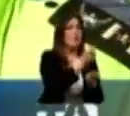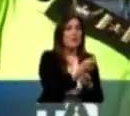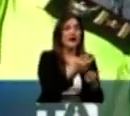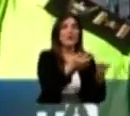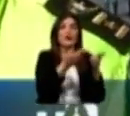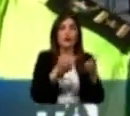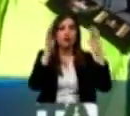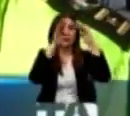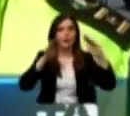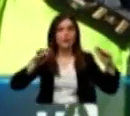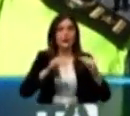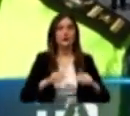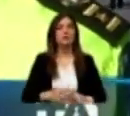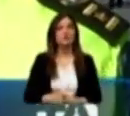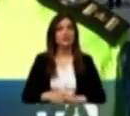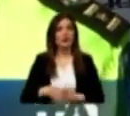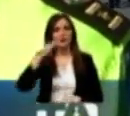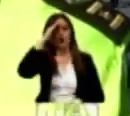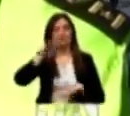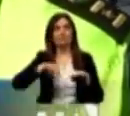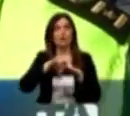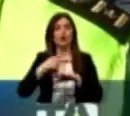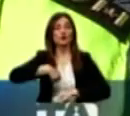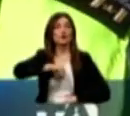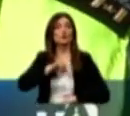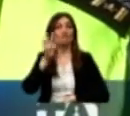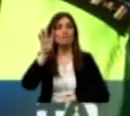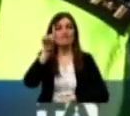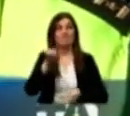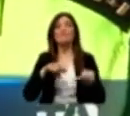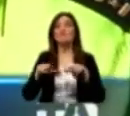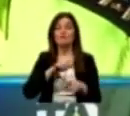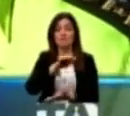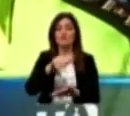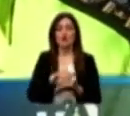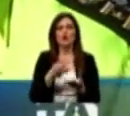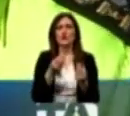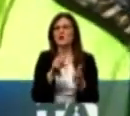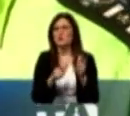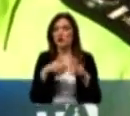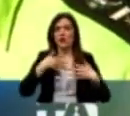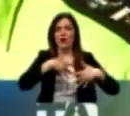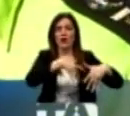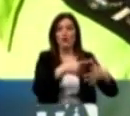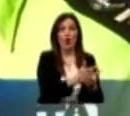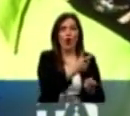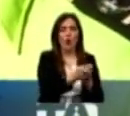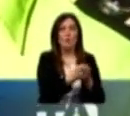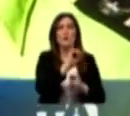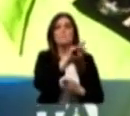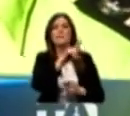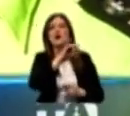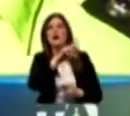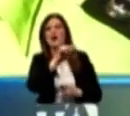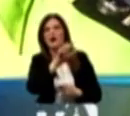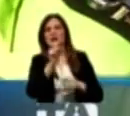obsequios. La Policía Nacional ha identificado que tenemos 41 centros de aglomeración de personas, como el Centro Comercial Ipiales, como el